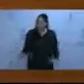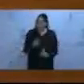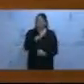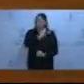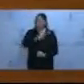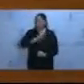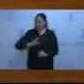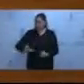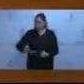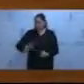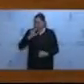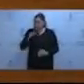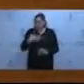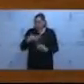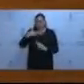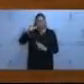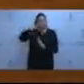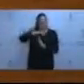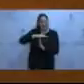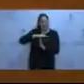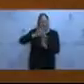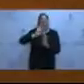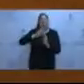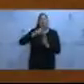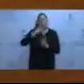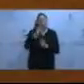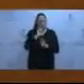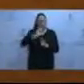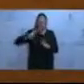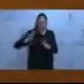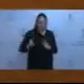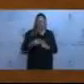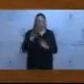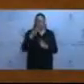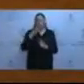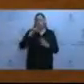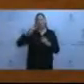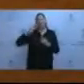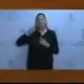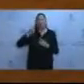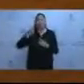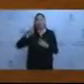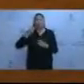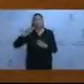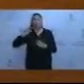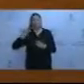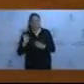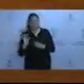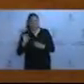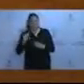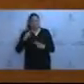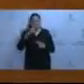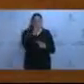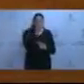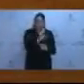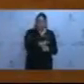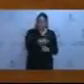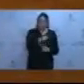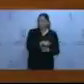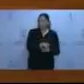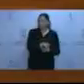paralizadas, y son varias, pero me refiero fundamentalmente a la de Boves, hay más, como la de Oñón, pero bueno, la de Boves, que es la